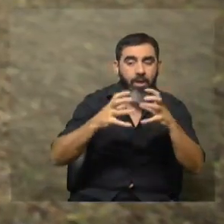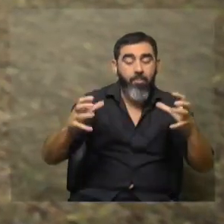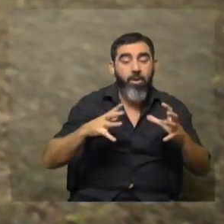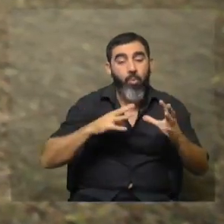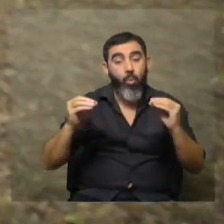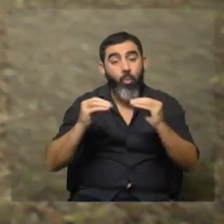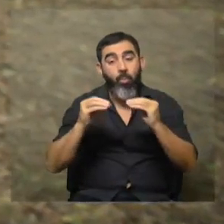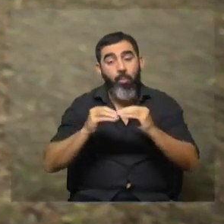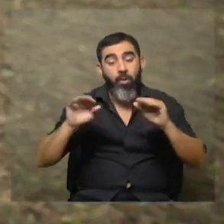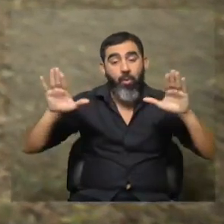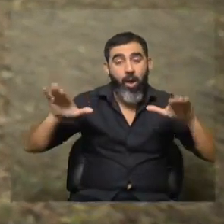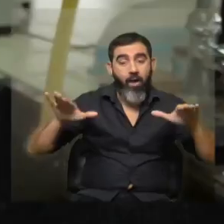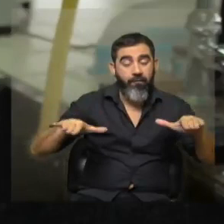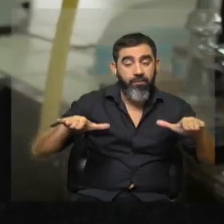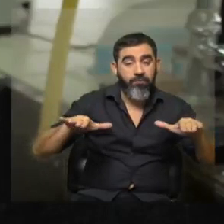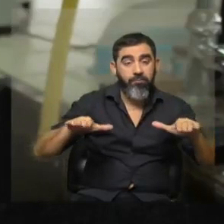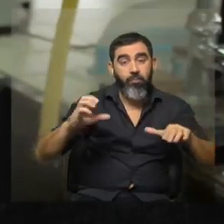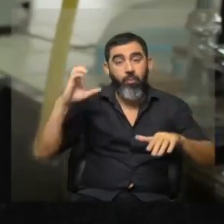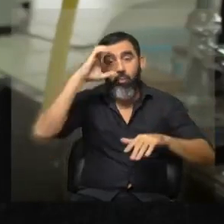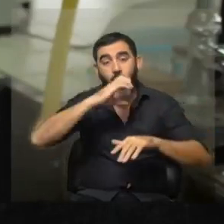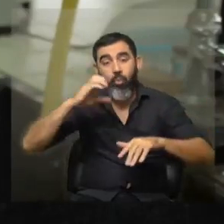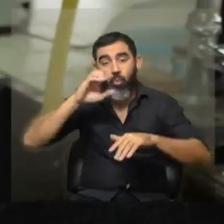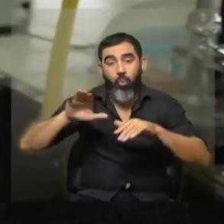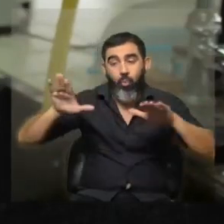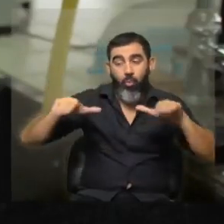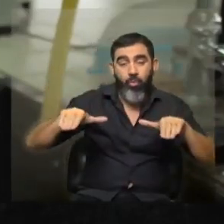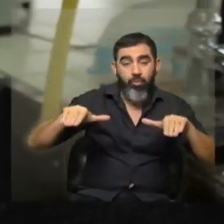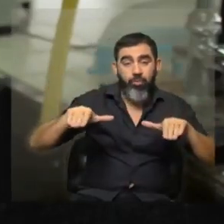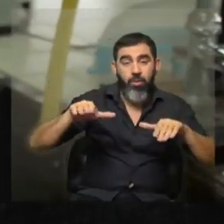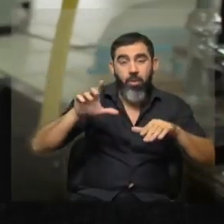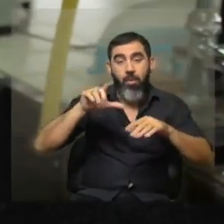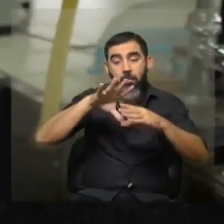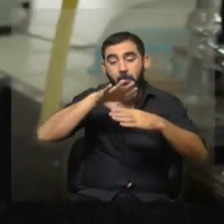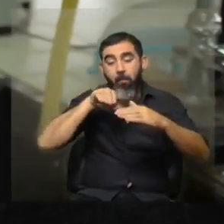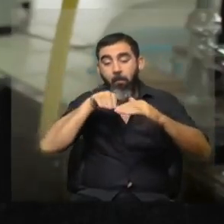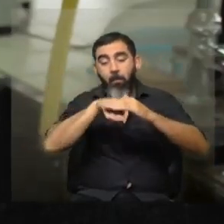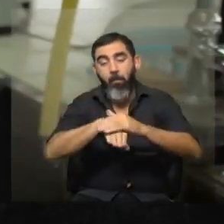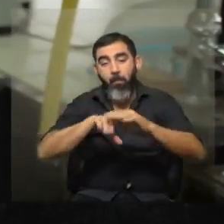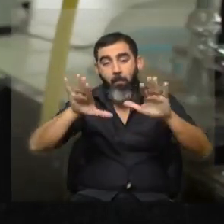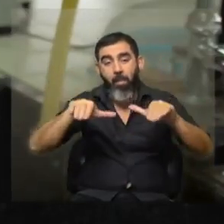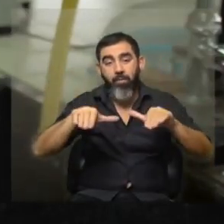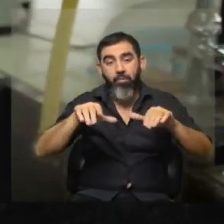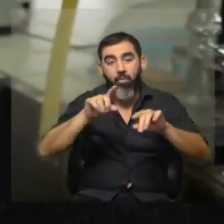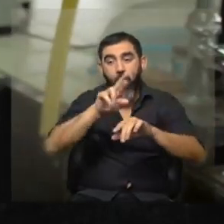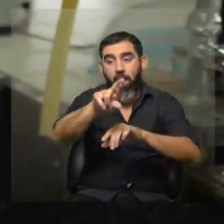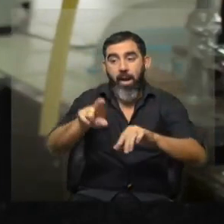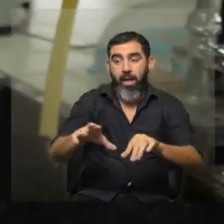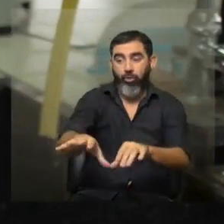de aves, y dada su curiosidad con las aves, metió la mano en un nido de ave y lo que salió no era una ave, sino que era un